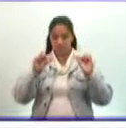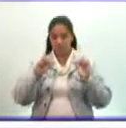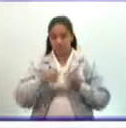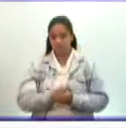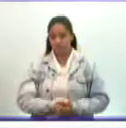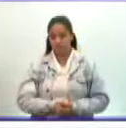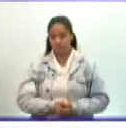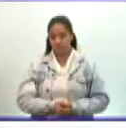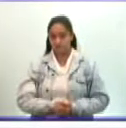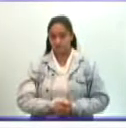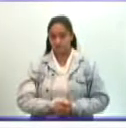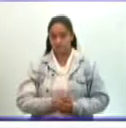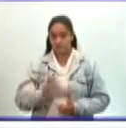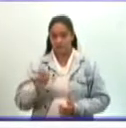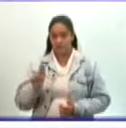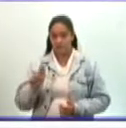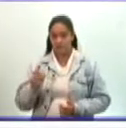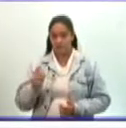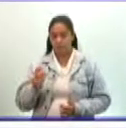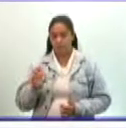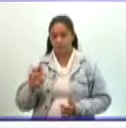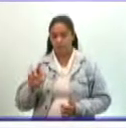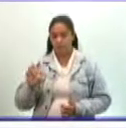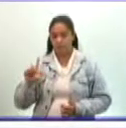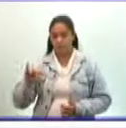del cuadrilátero ADEC.